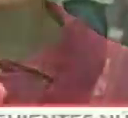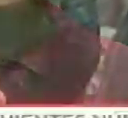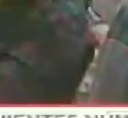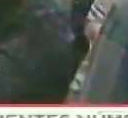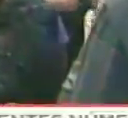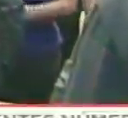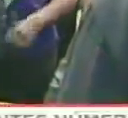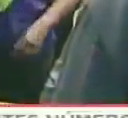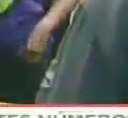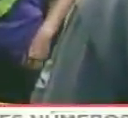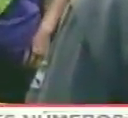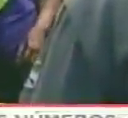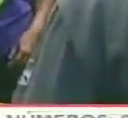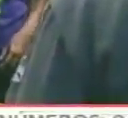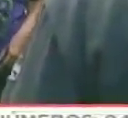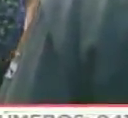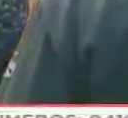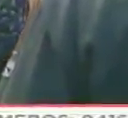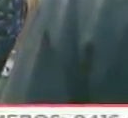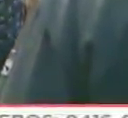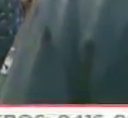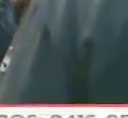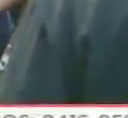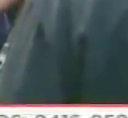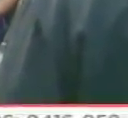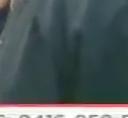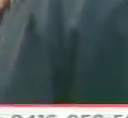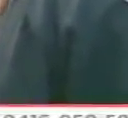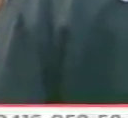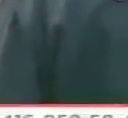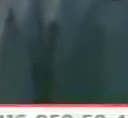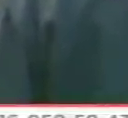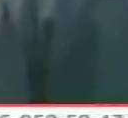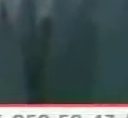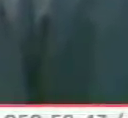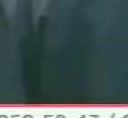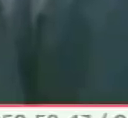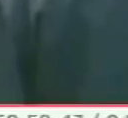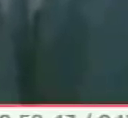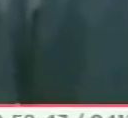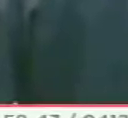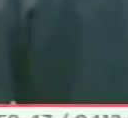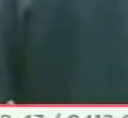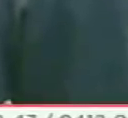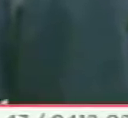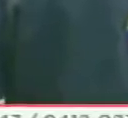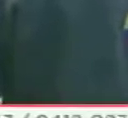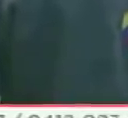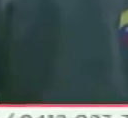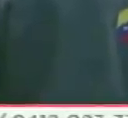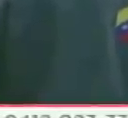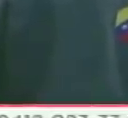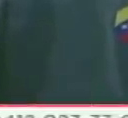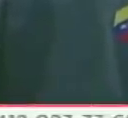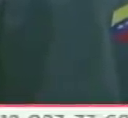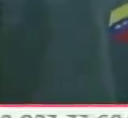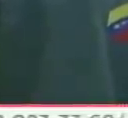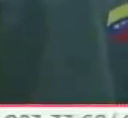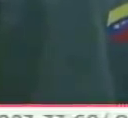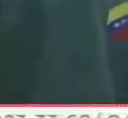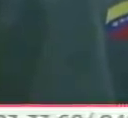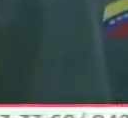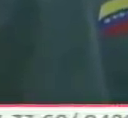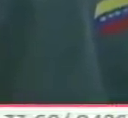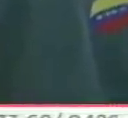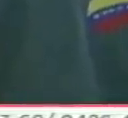va. Maduro presidente, para conservar la paz. Nicolás Maduro, nuestro guía hacia el